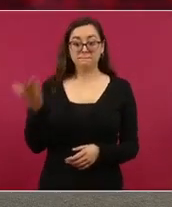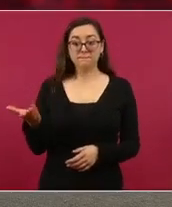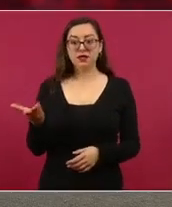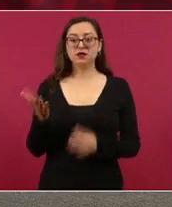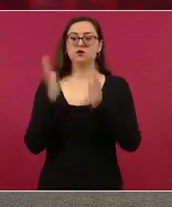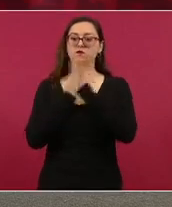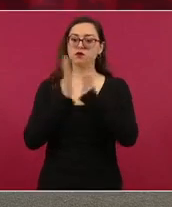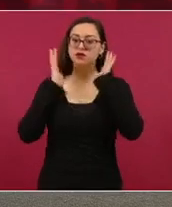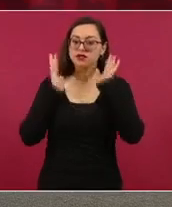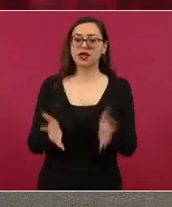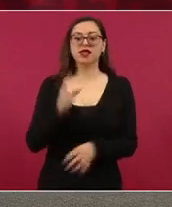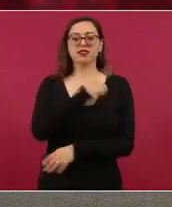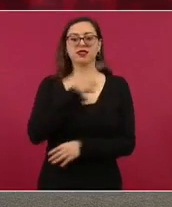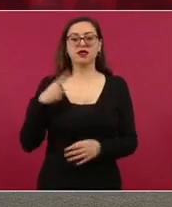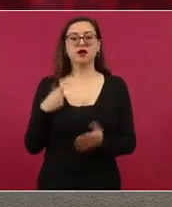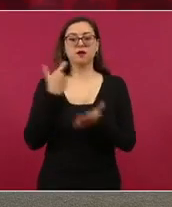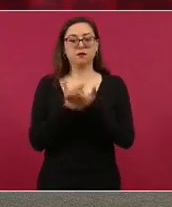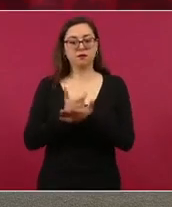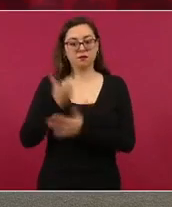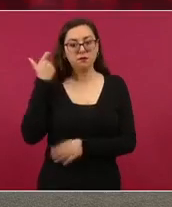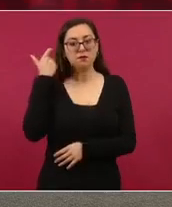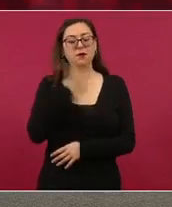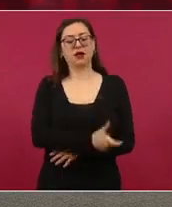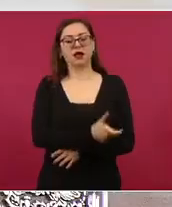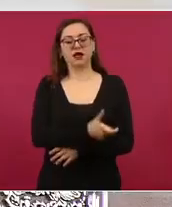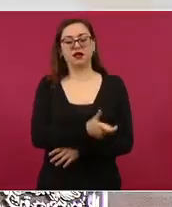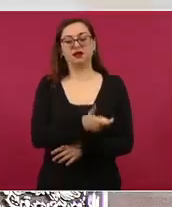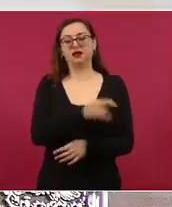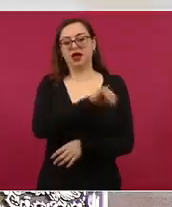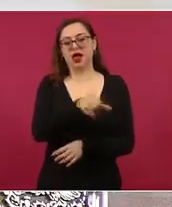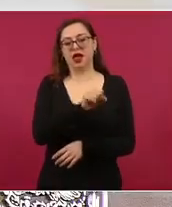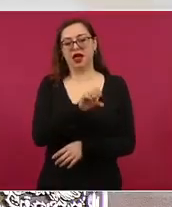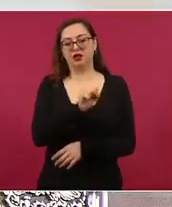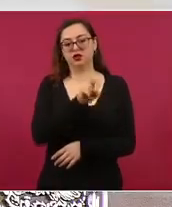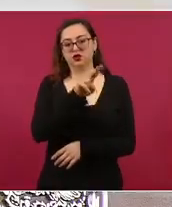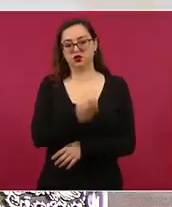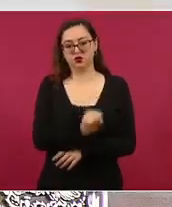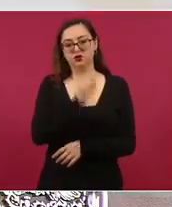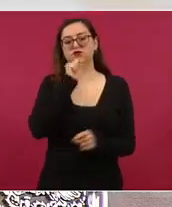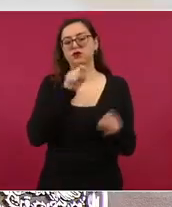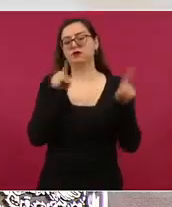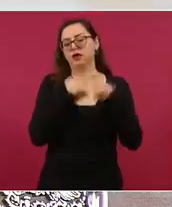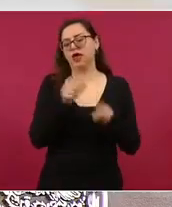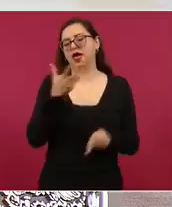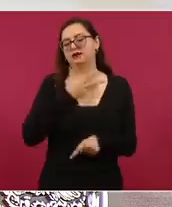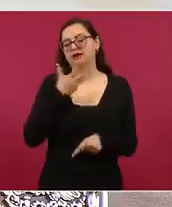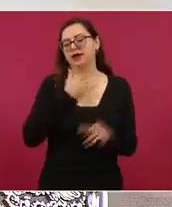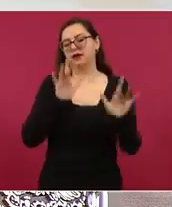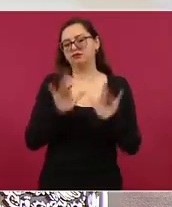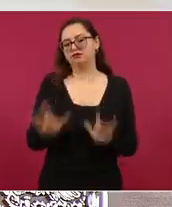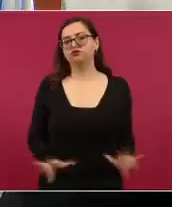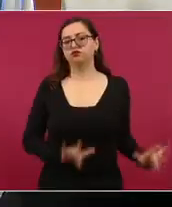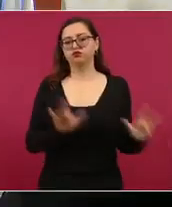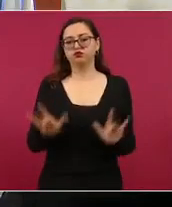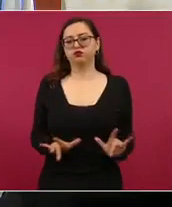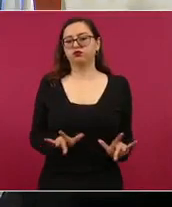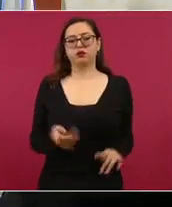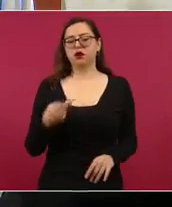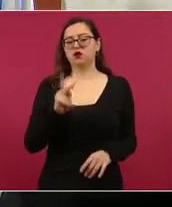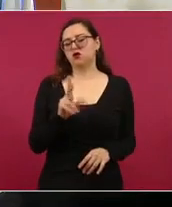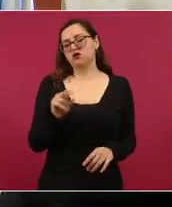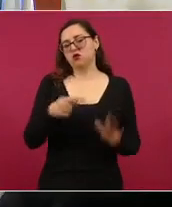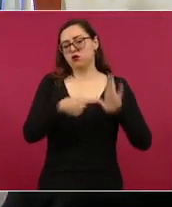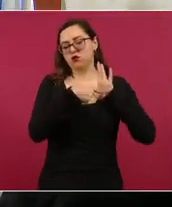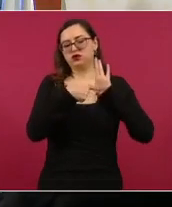pague por favor a este Jesús Martínez. También tenemos esa grabación que no la incluí. Entonces, este, pues voy a pasar a la